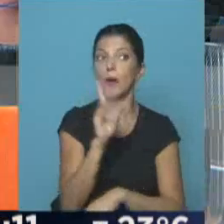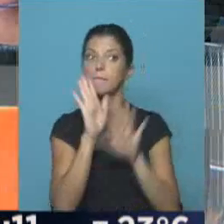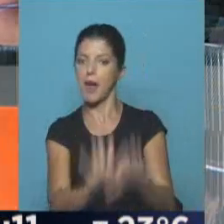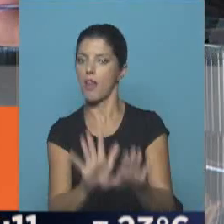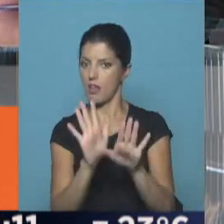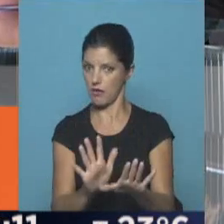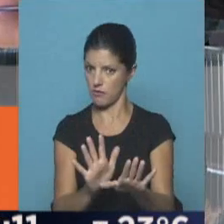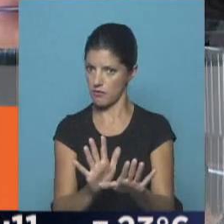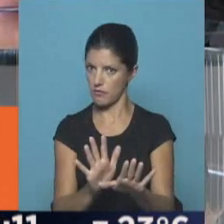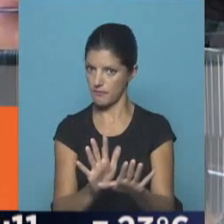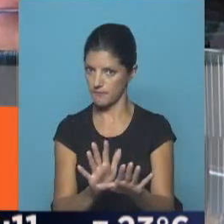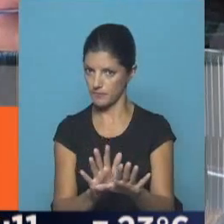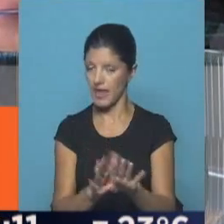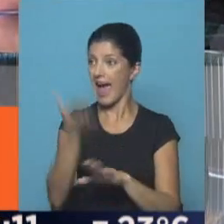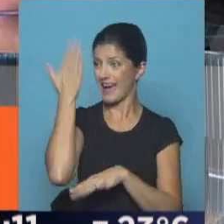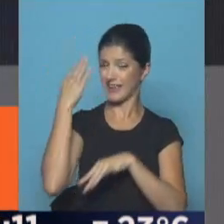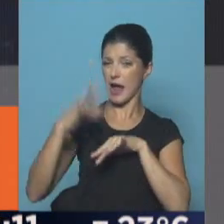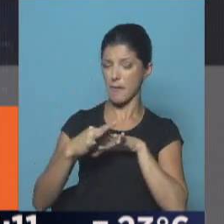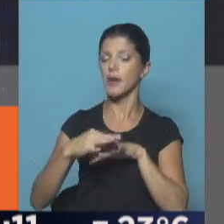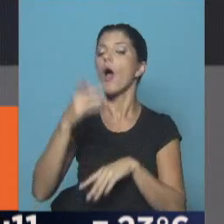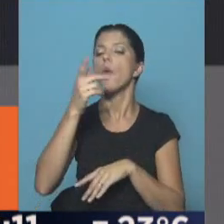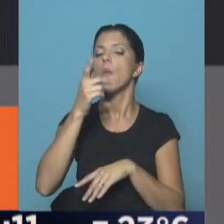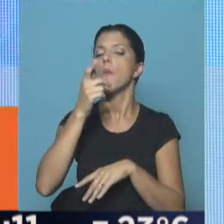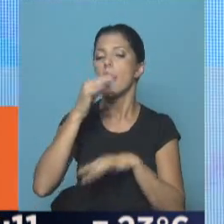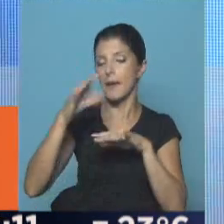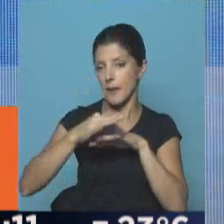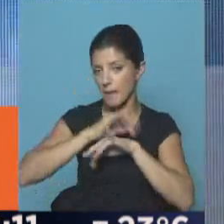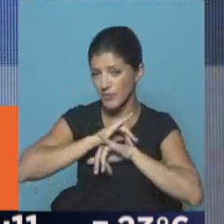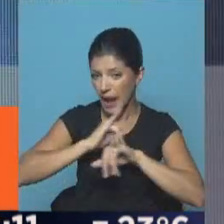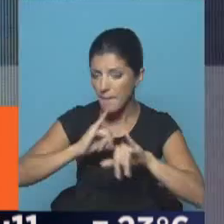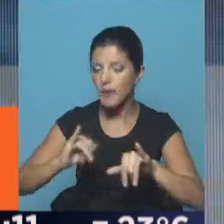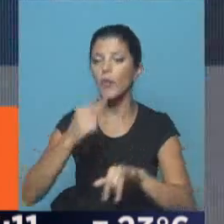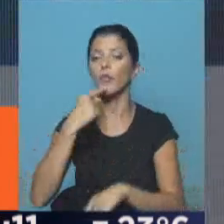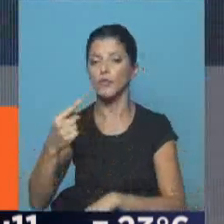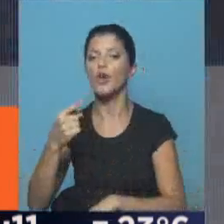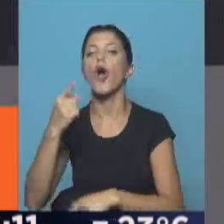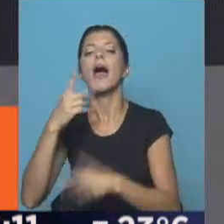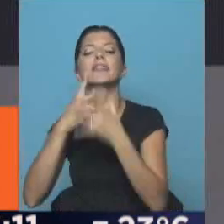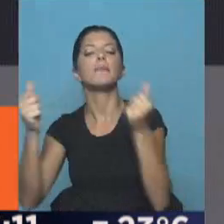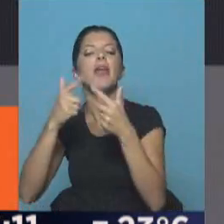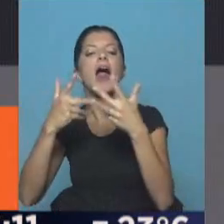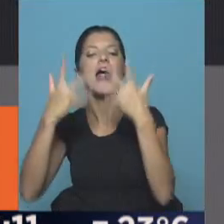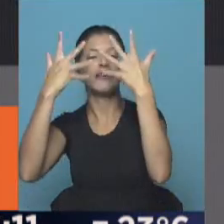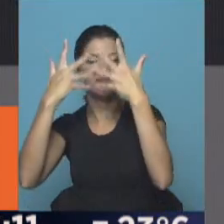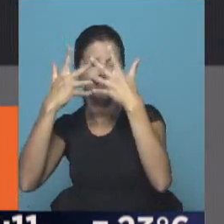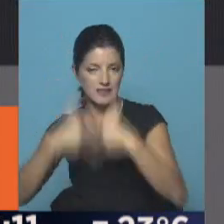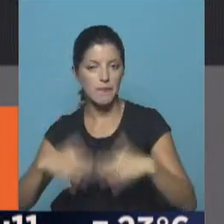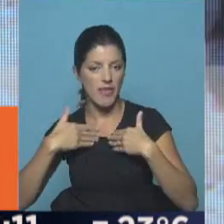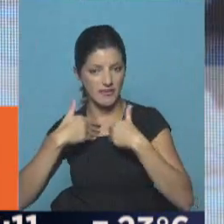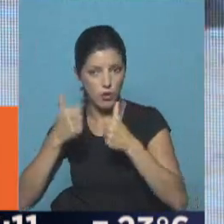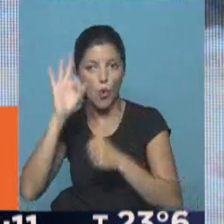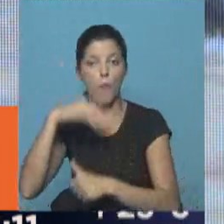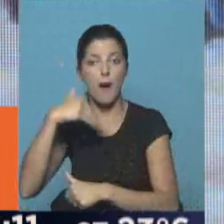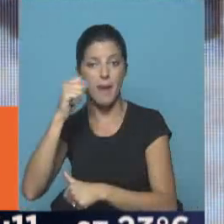muy emblemáticas de su campaña electoral, básicamente el desmontaje del Obamacare y la construcción de un nuevo no seguro de salud,